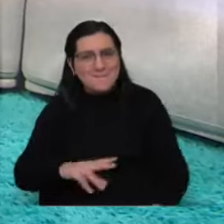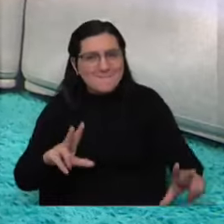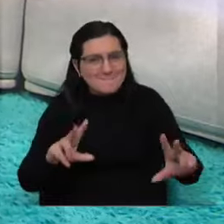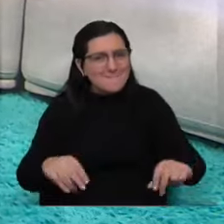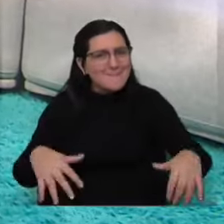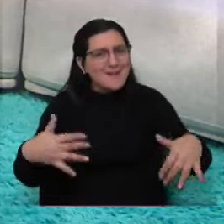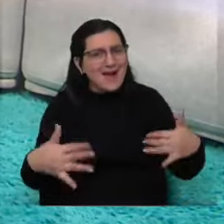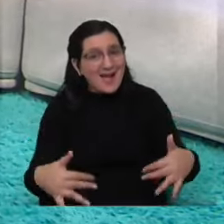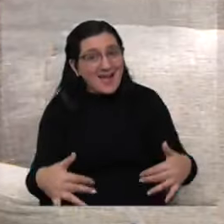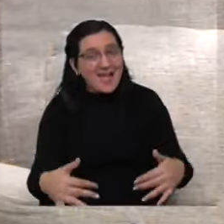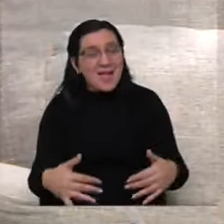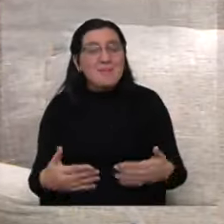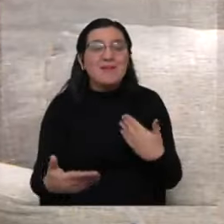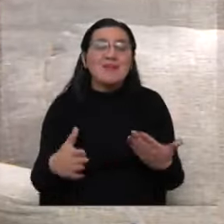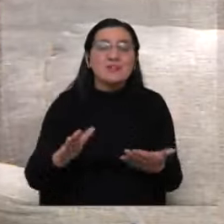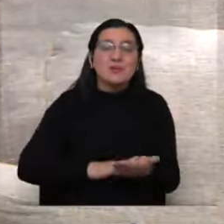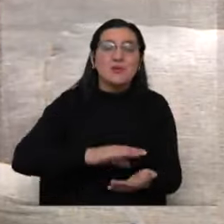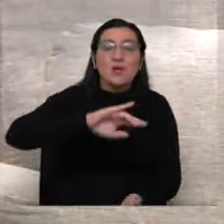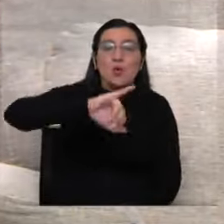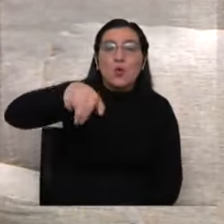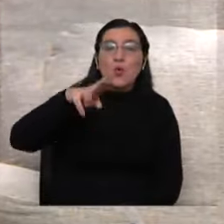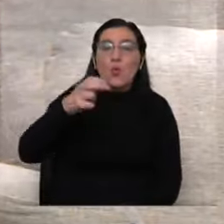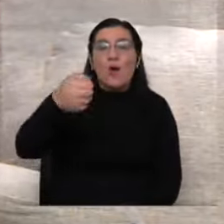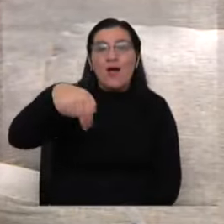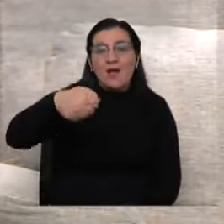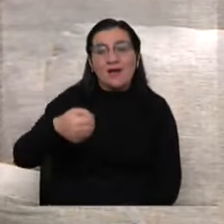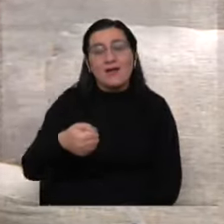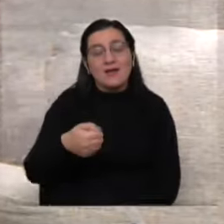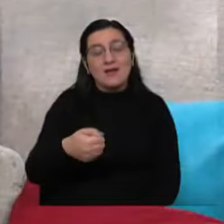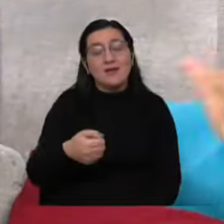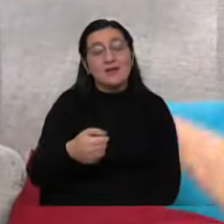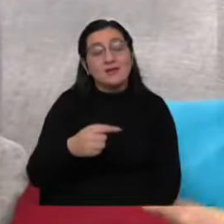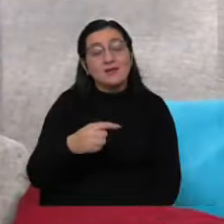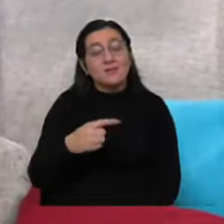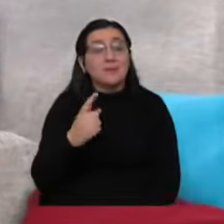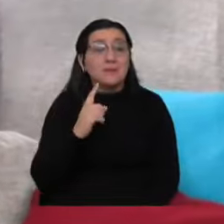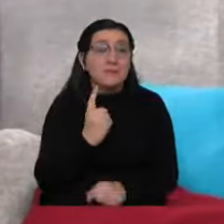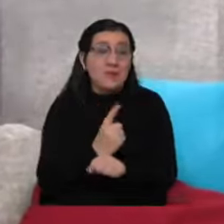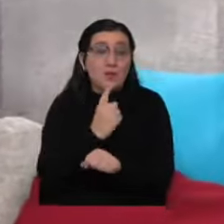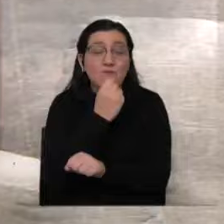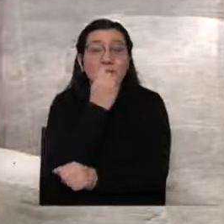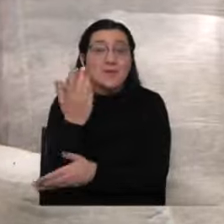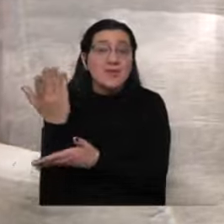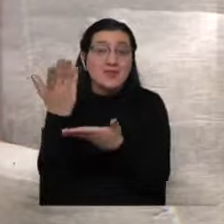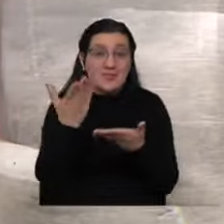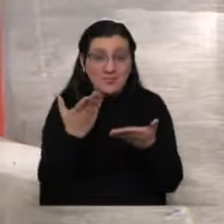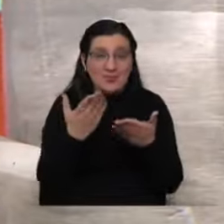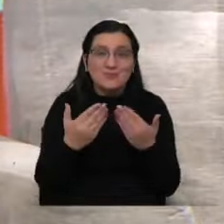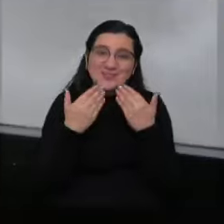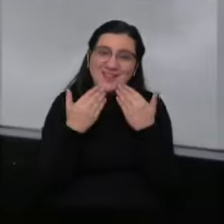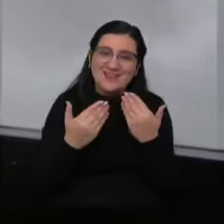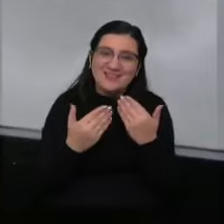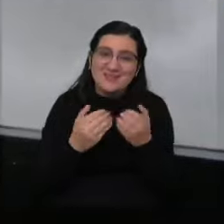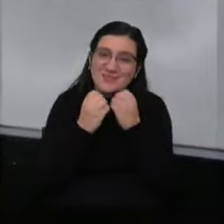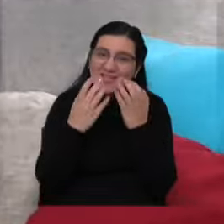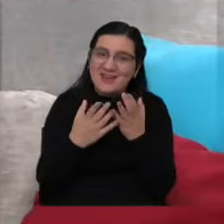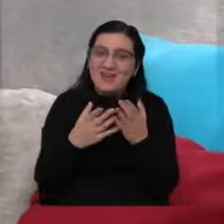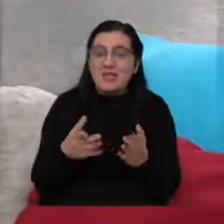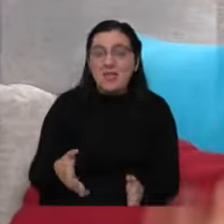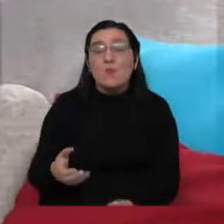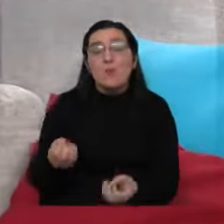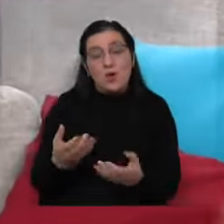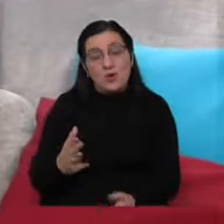de nada más y nada menos que juanar bururu nos parece de orden darte la bienvenida Martín muchas gracias Cómo están muy bien bien Buen día esta mujer